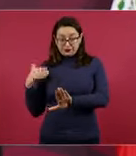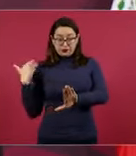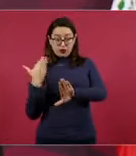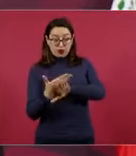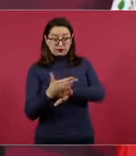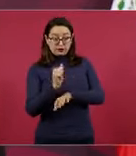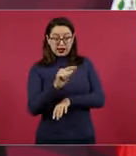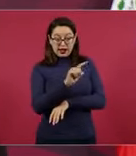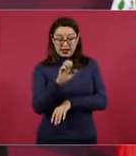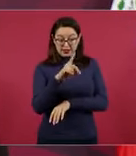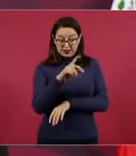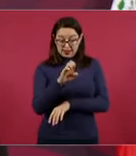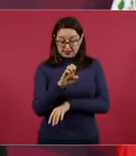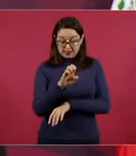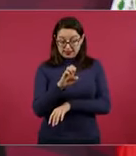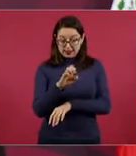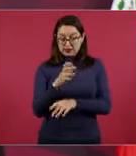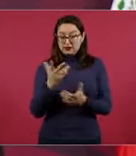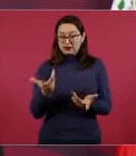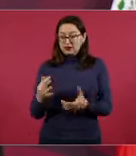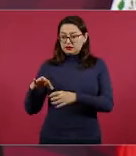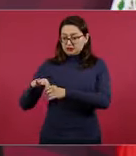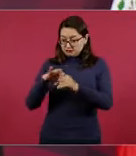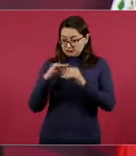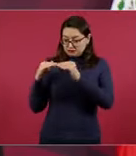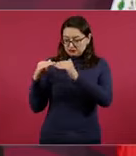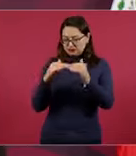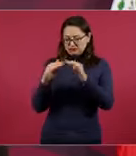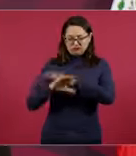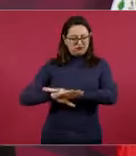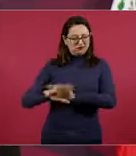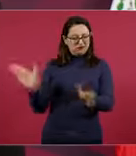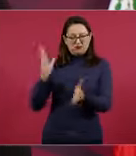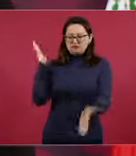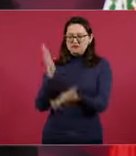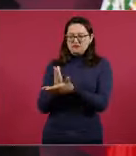quebrar la democracia mediante el uso